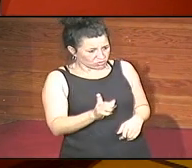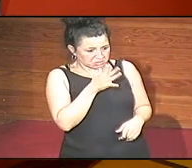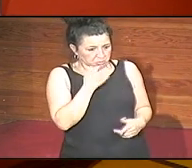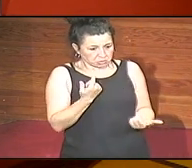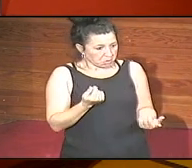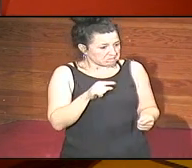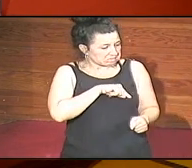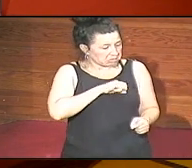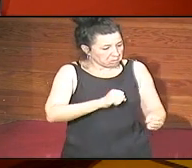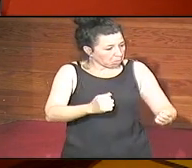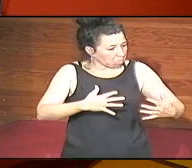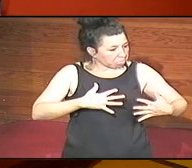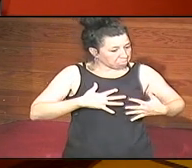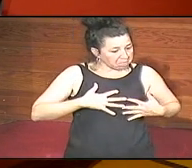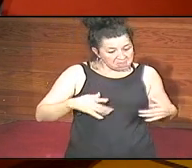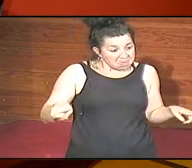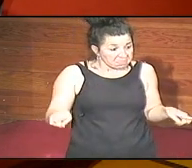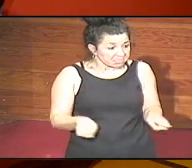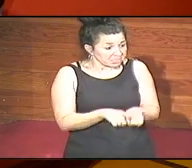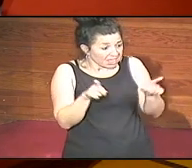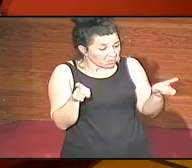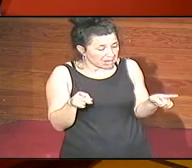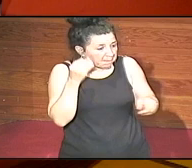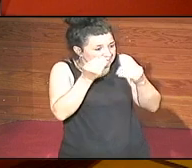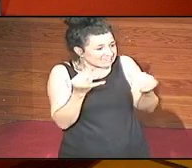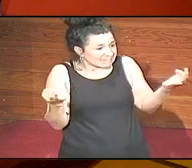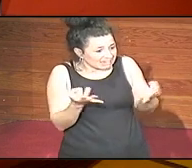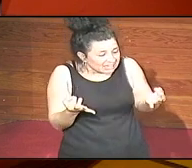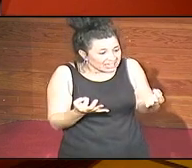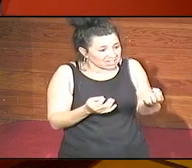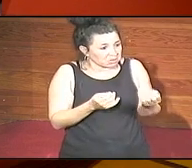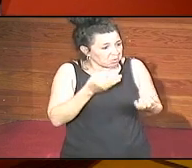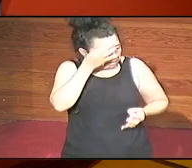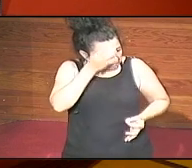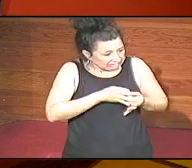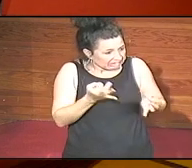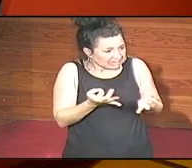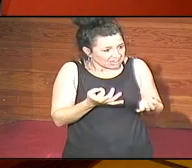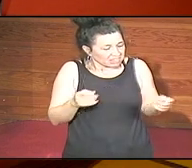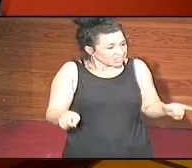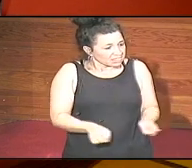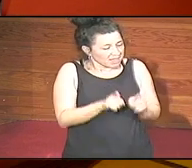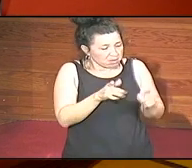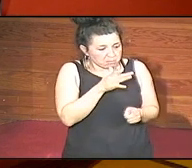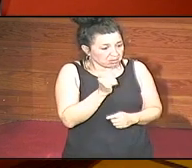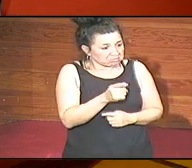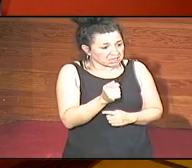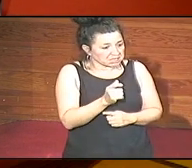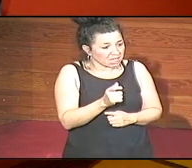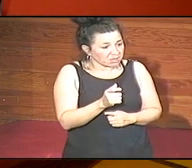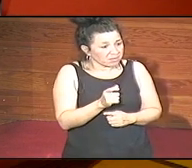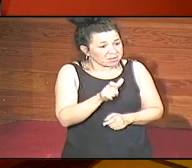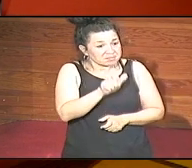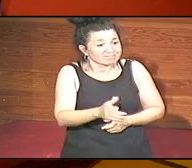en las que da igual da igual lo que pienses da igual lo que lo que creas que muchas veces nadie te va a venir a